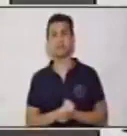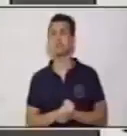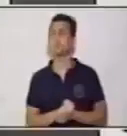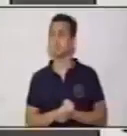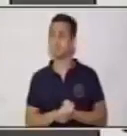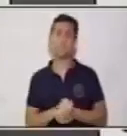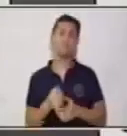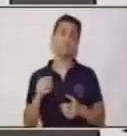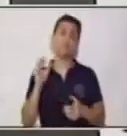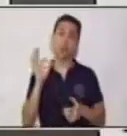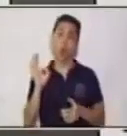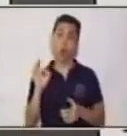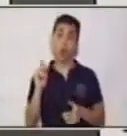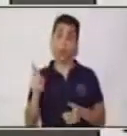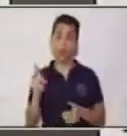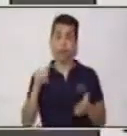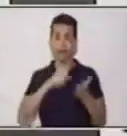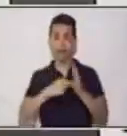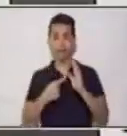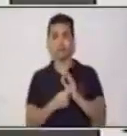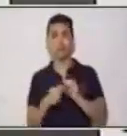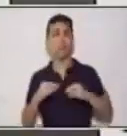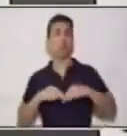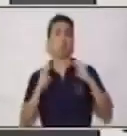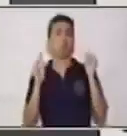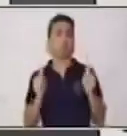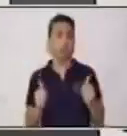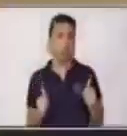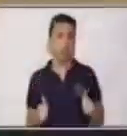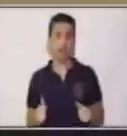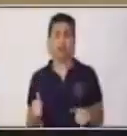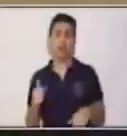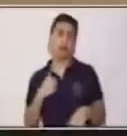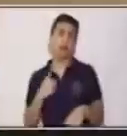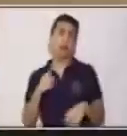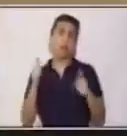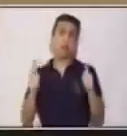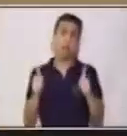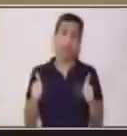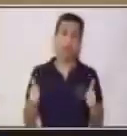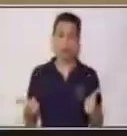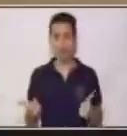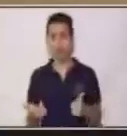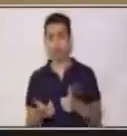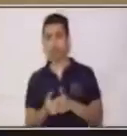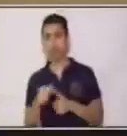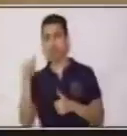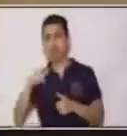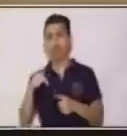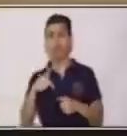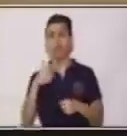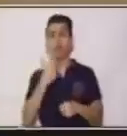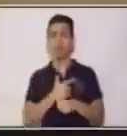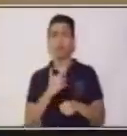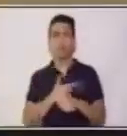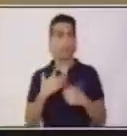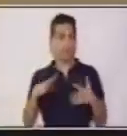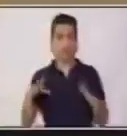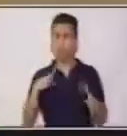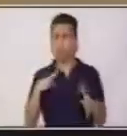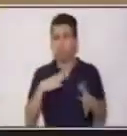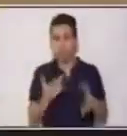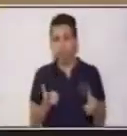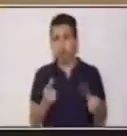Significa muy bien o está bien, ¿sí? En nuestro idioma ya hay una frase que se refiere a